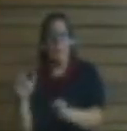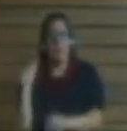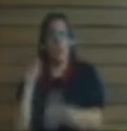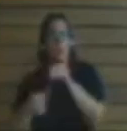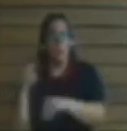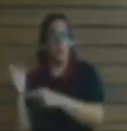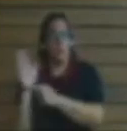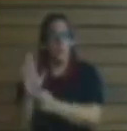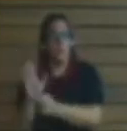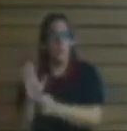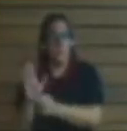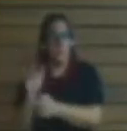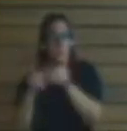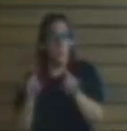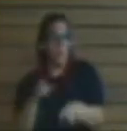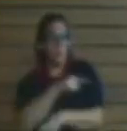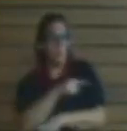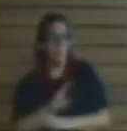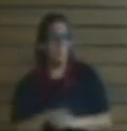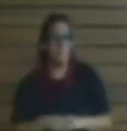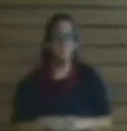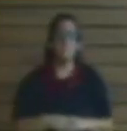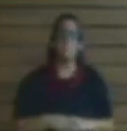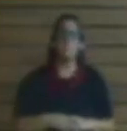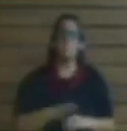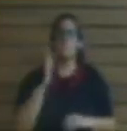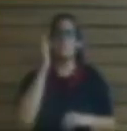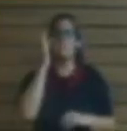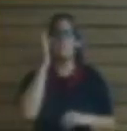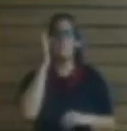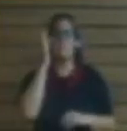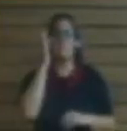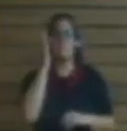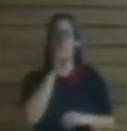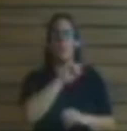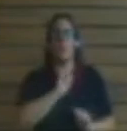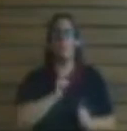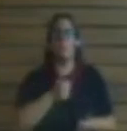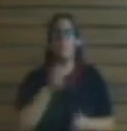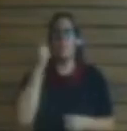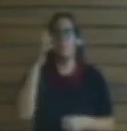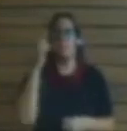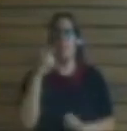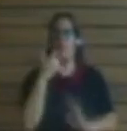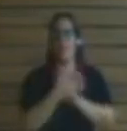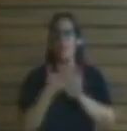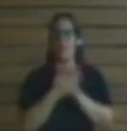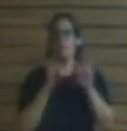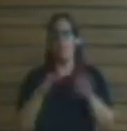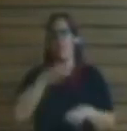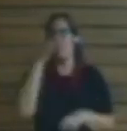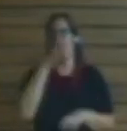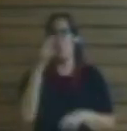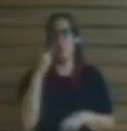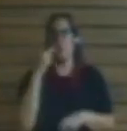usted. Tantos votos como usted. Ha comenzado su intervención hablando del discurso del miedo. Yo, de